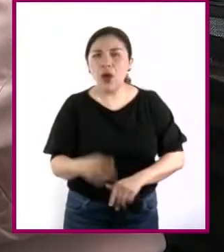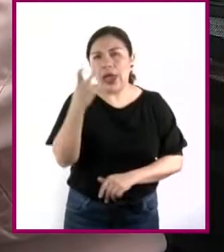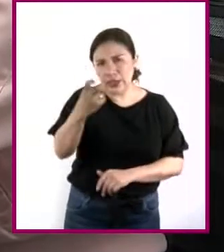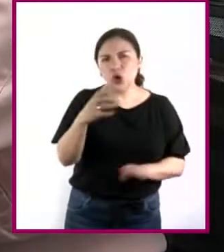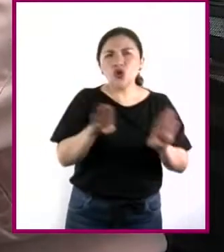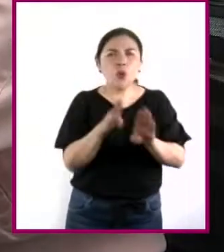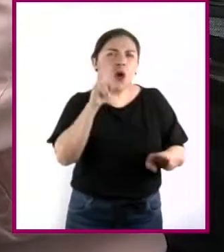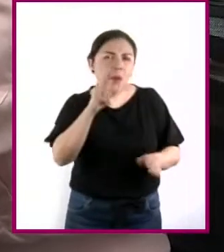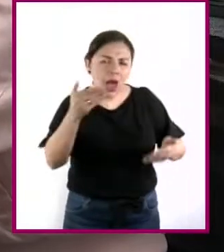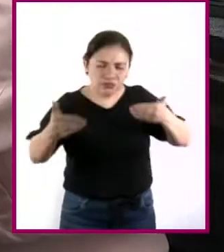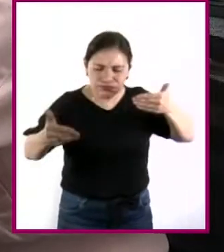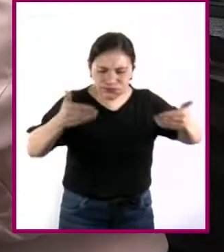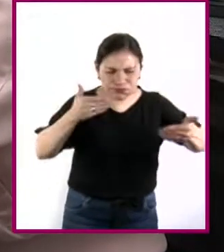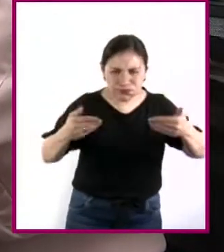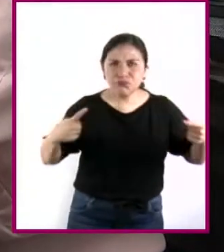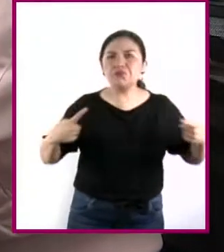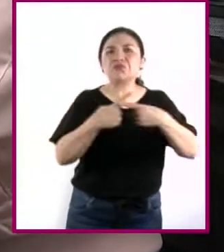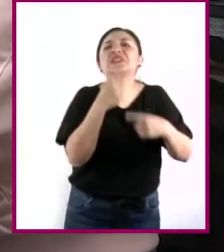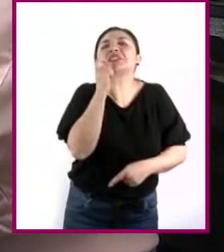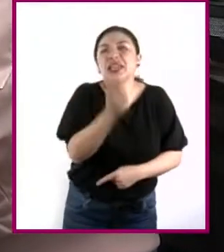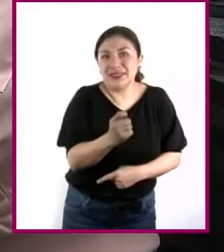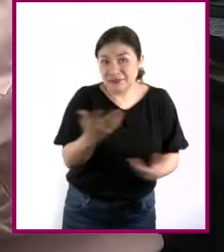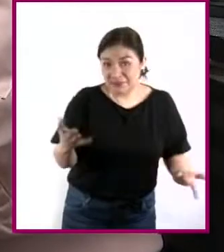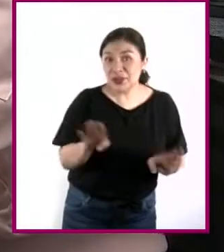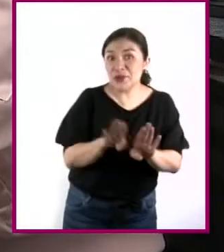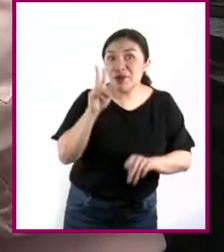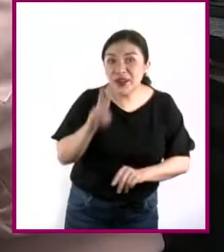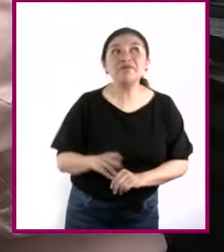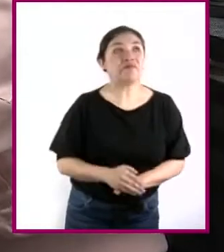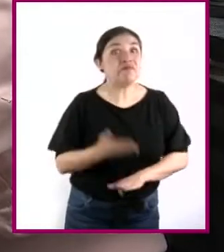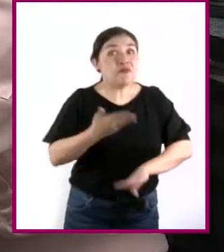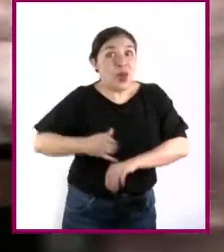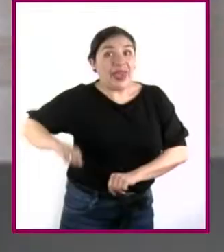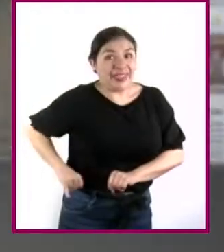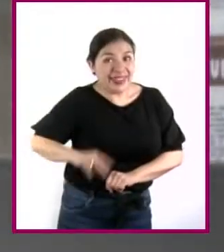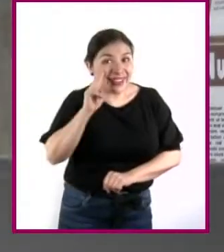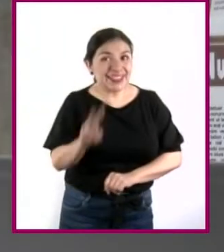lo que tenemos en los documentos. ¿Qué les parece? Vale, se oye muy interesante.